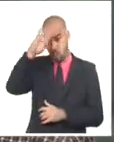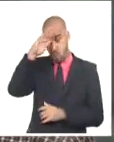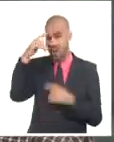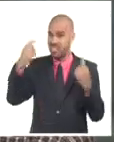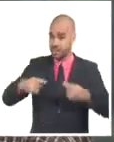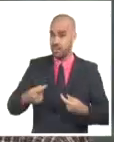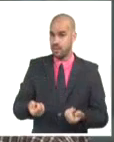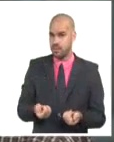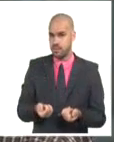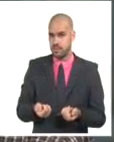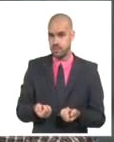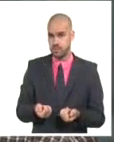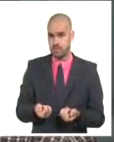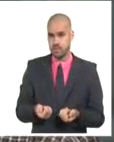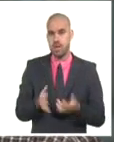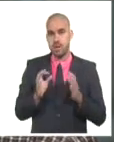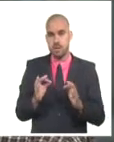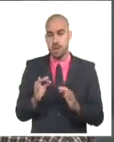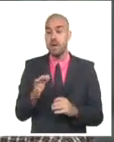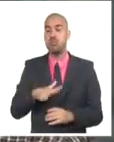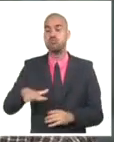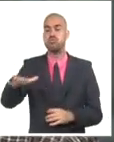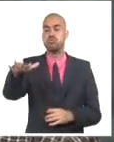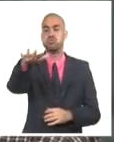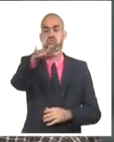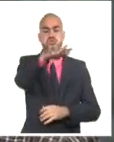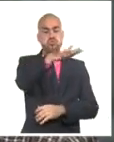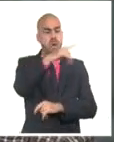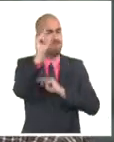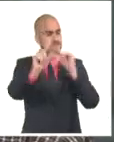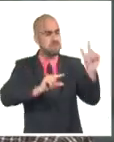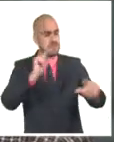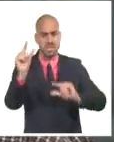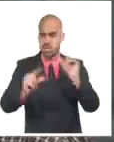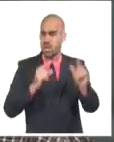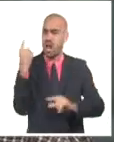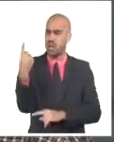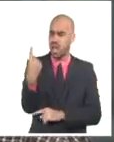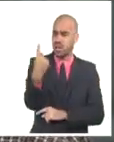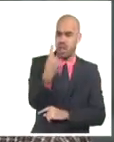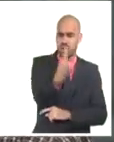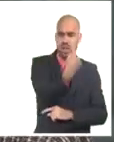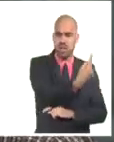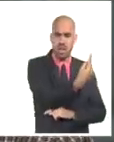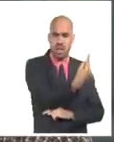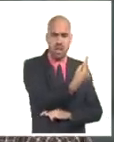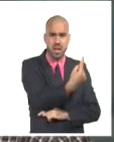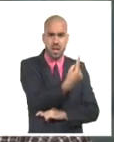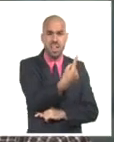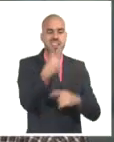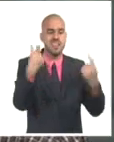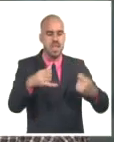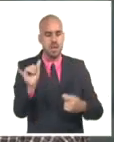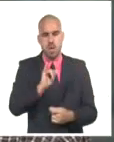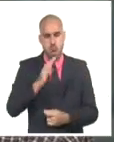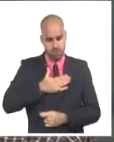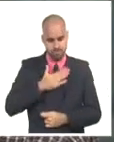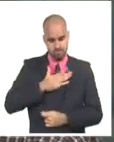importantes. Es decir, cada cubano, cada persona debe cultivar la